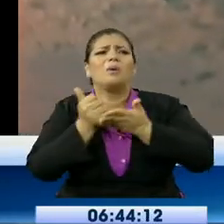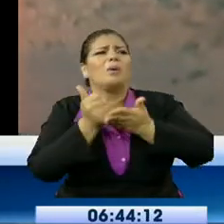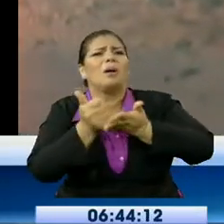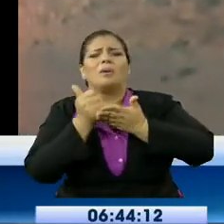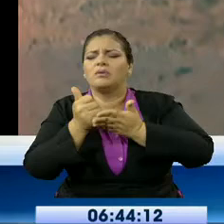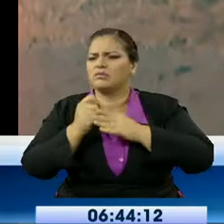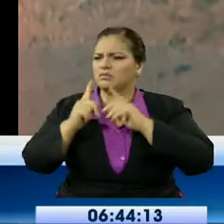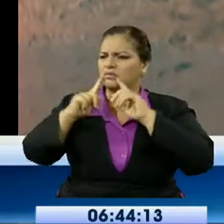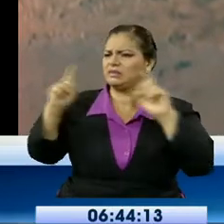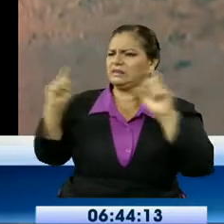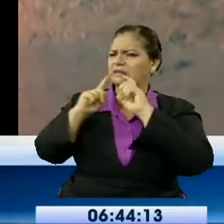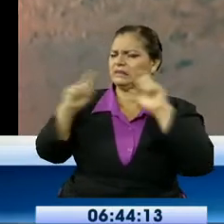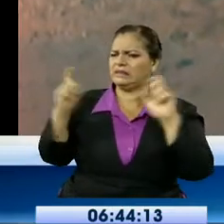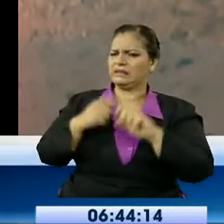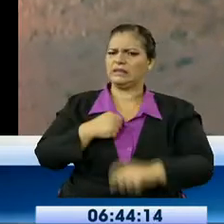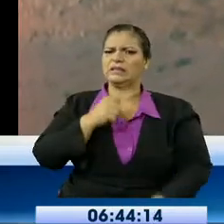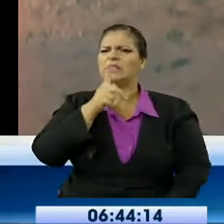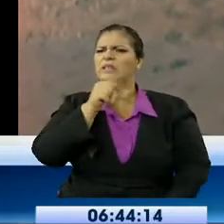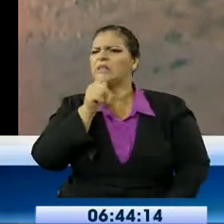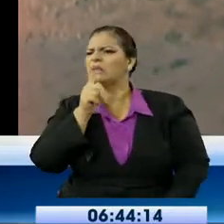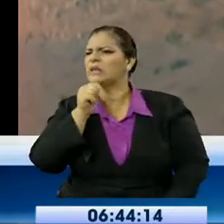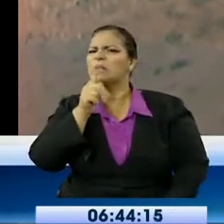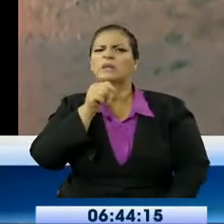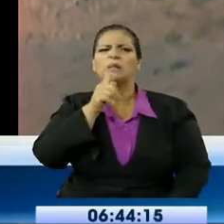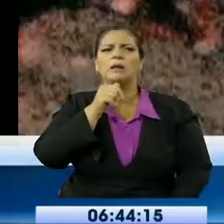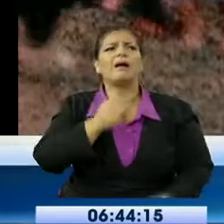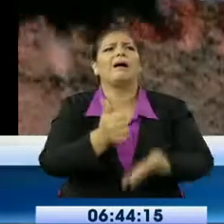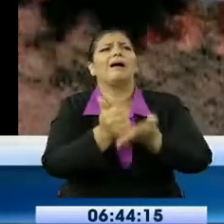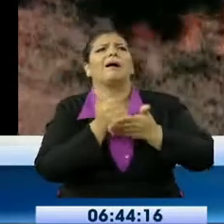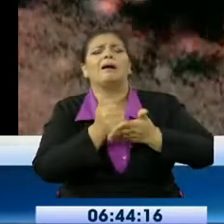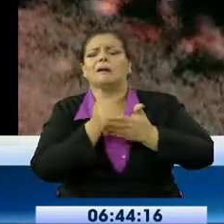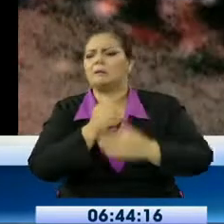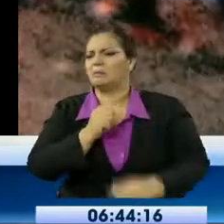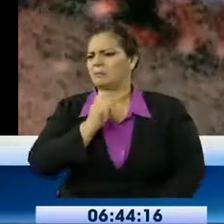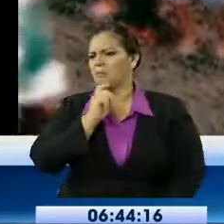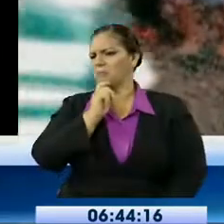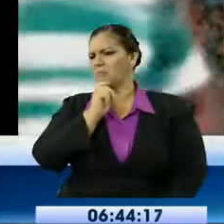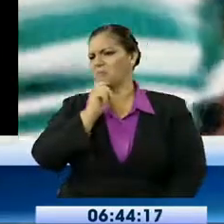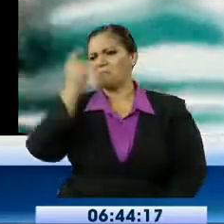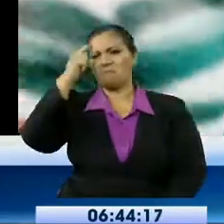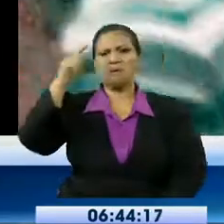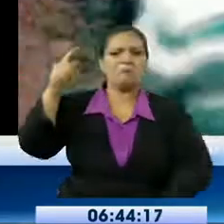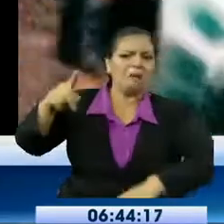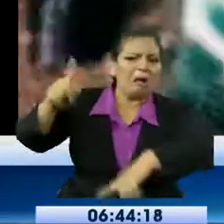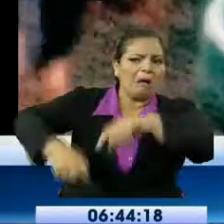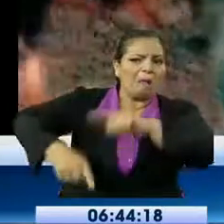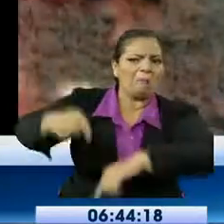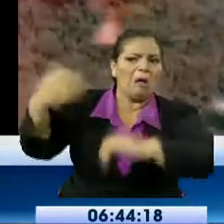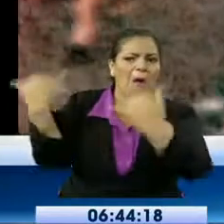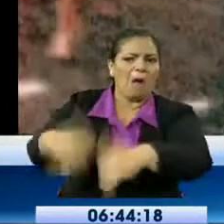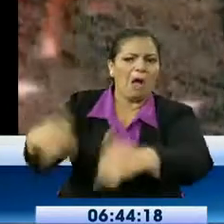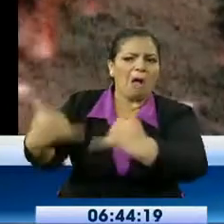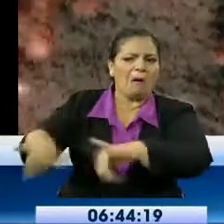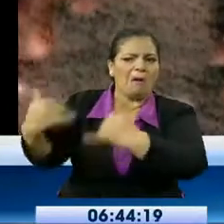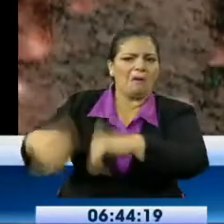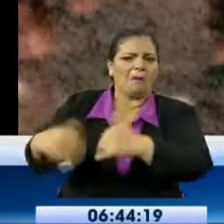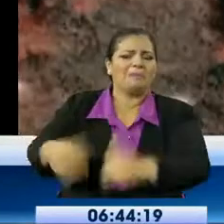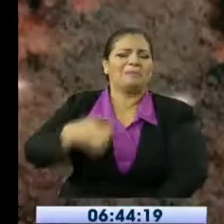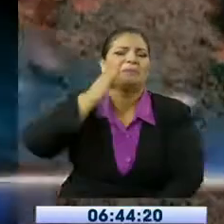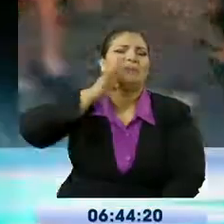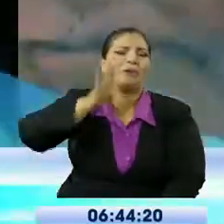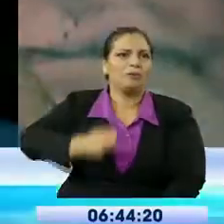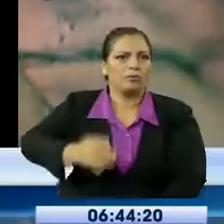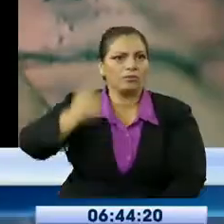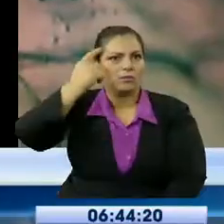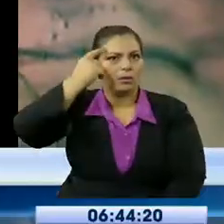Gritaba, auxilio, ayúdeme, pero nosotros como pensé que estaban jugando entre amigos ahí. Una pregunta, ¿el señor se ahogó o se golpeó